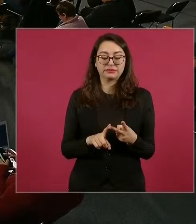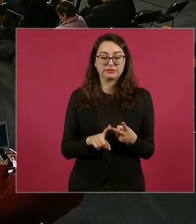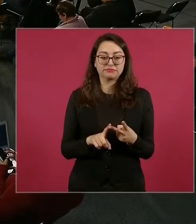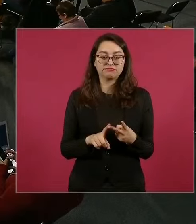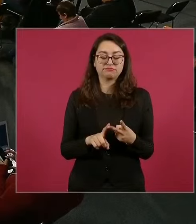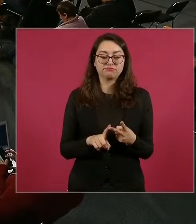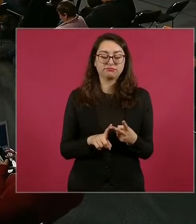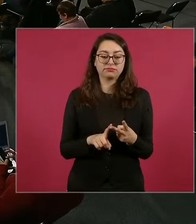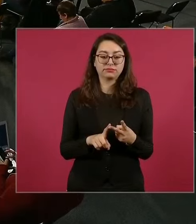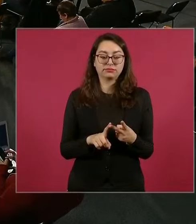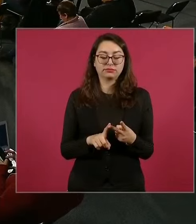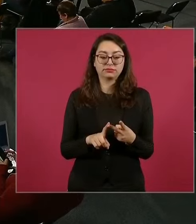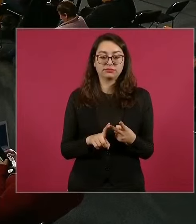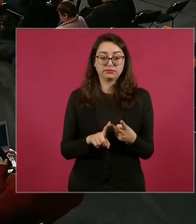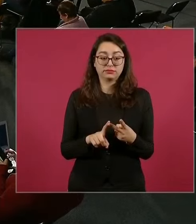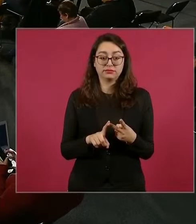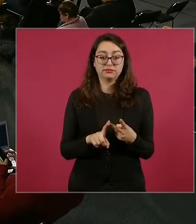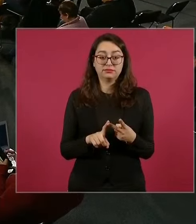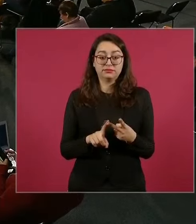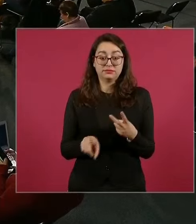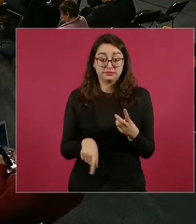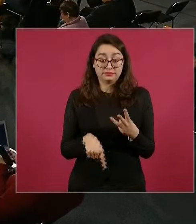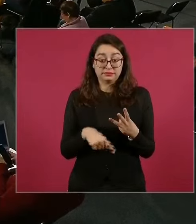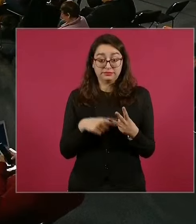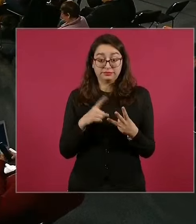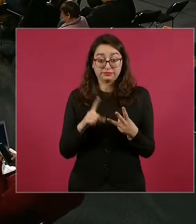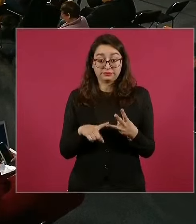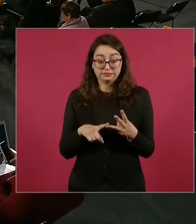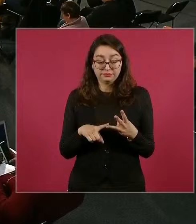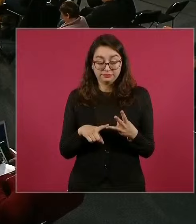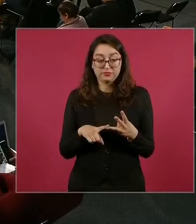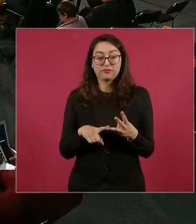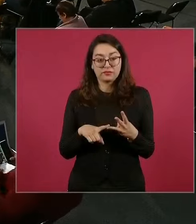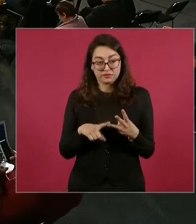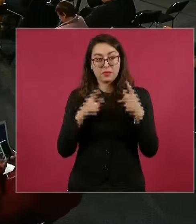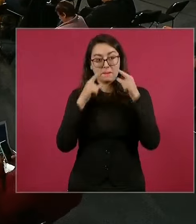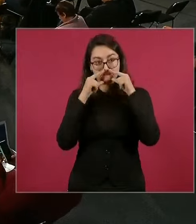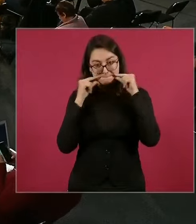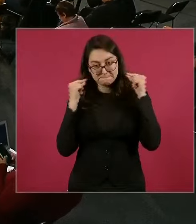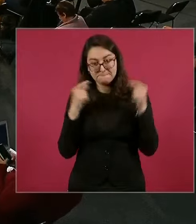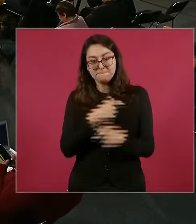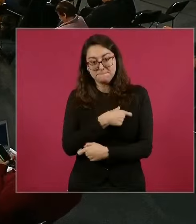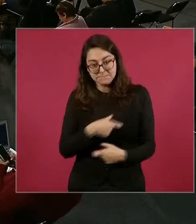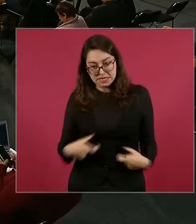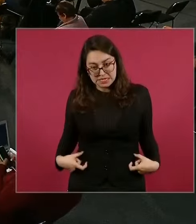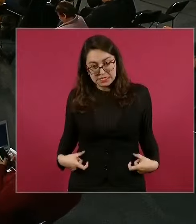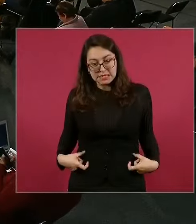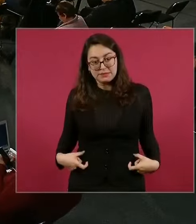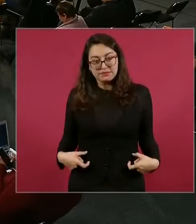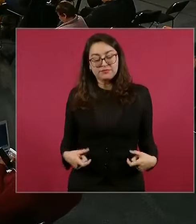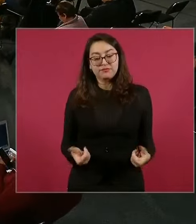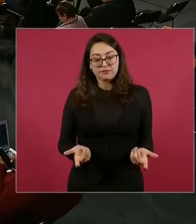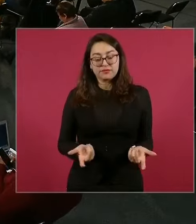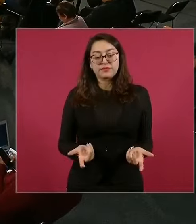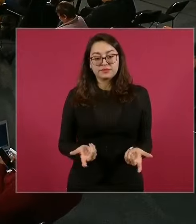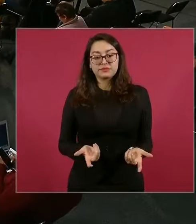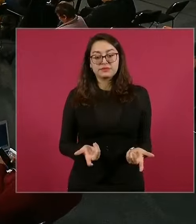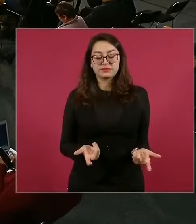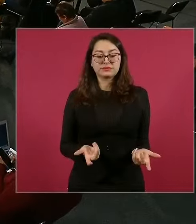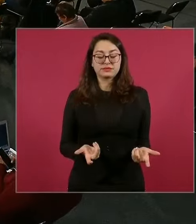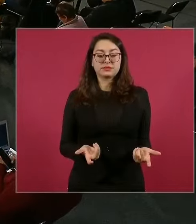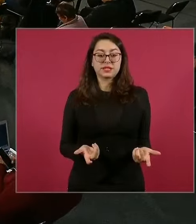los soldados, que no paren a los inmigrantes, y esto crearía una crisis aún mayor en la frontera, y Joe Biden podría salir muy perjudicado.